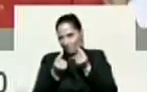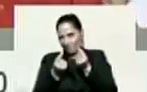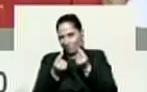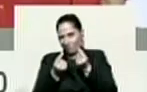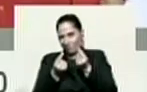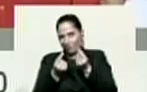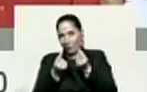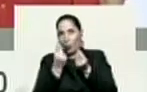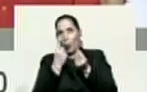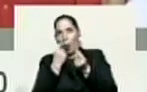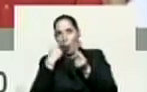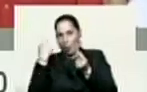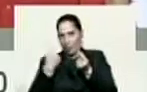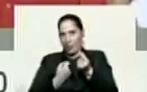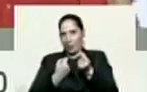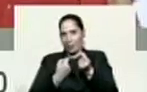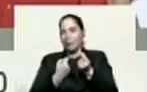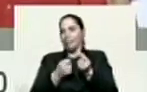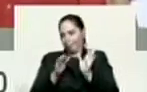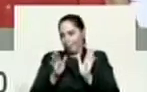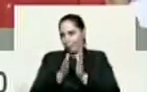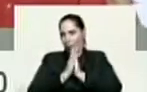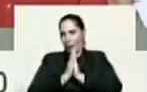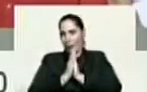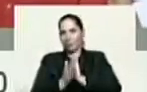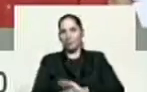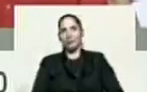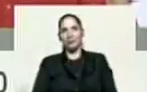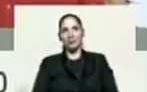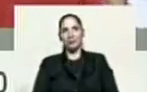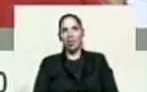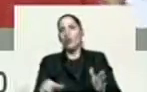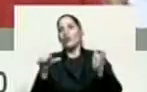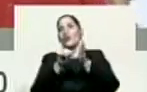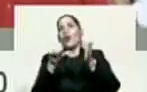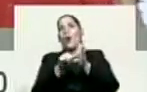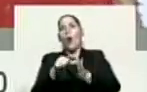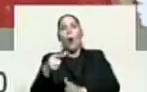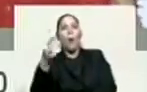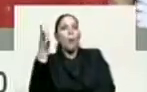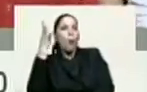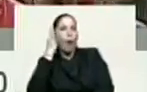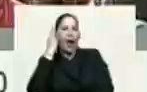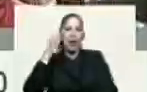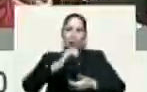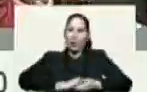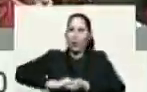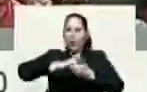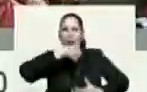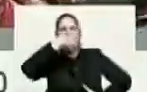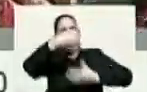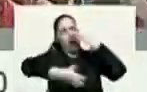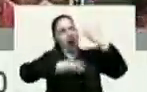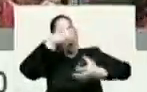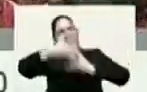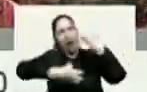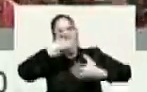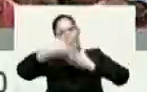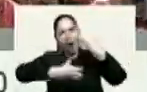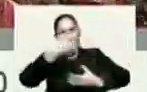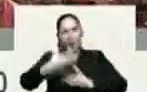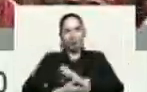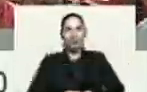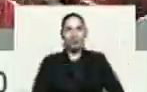chance. Los hombres. Le vamos a dar un chance. Vamos a ver. ¿Dónde están las mujeres de Trujillo?